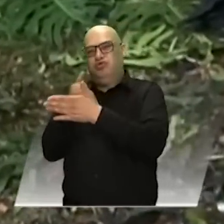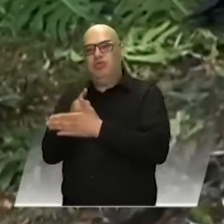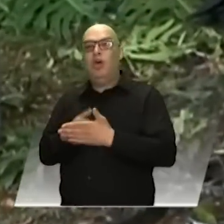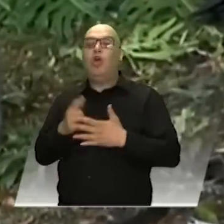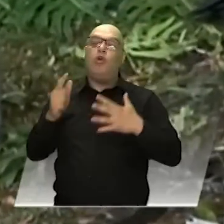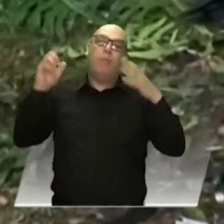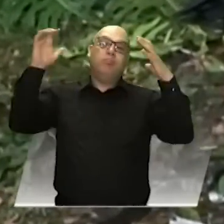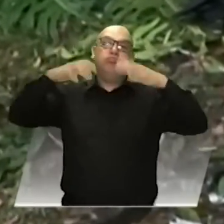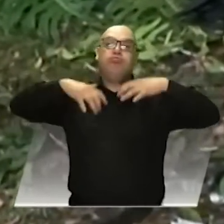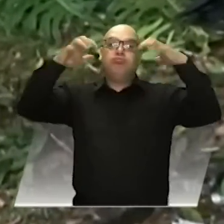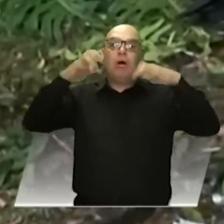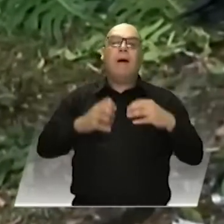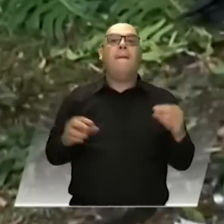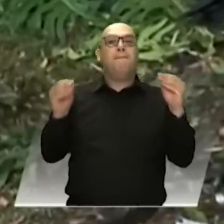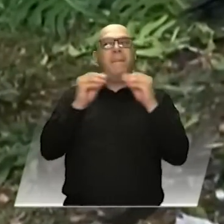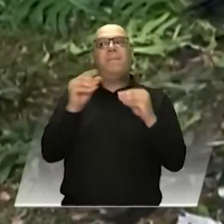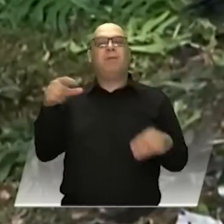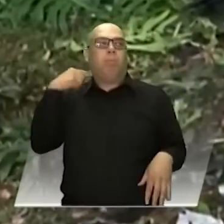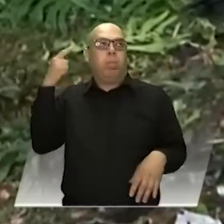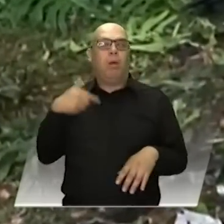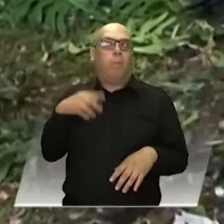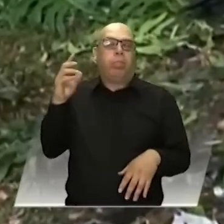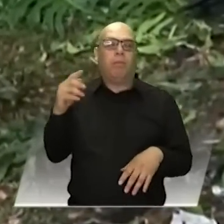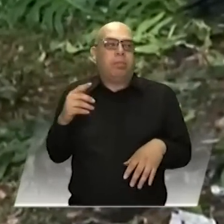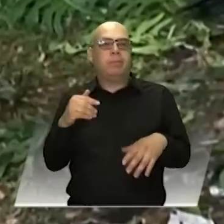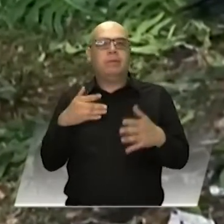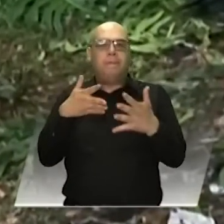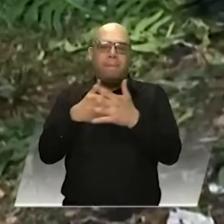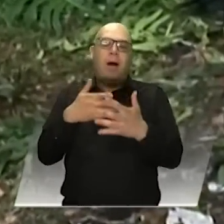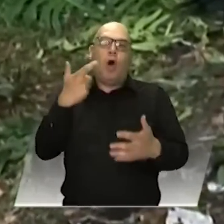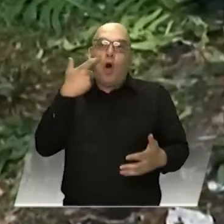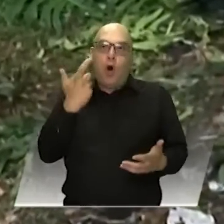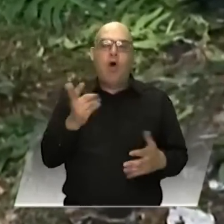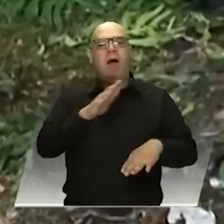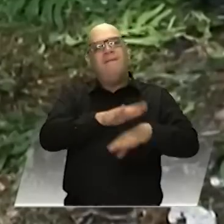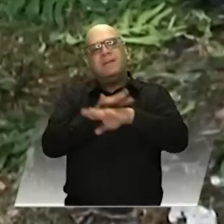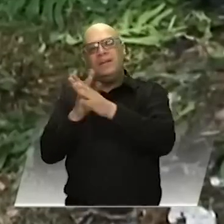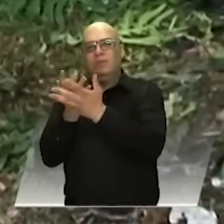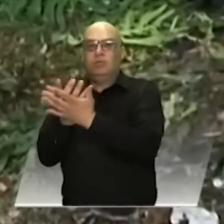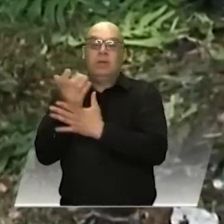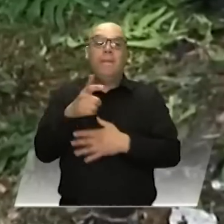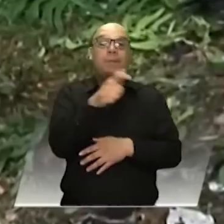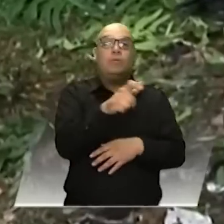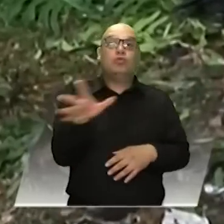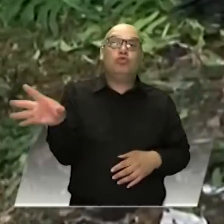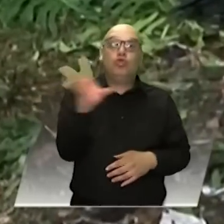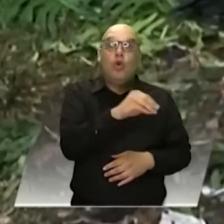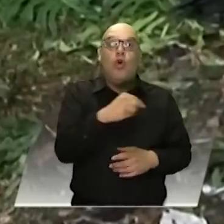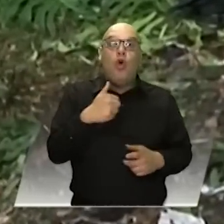pero en parte la imprudencia de las personas al frente del volante. Así que un mensaje para que todas las personas ahora en